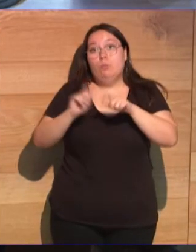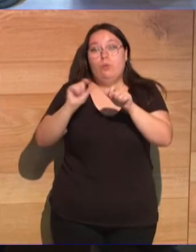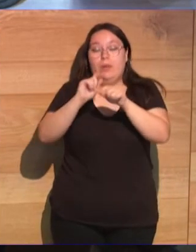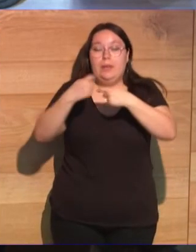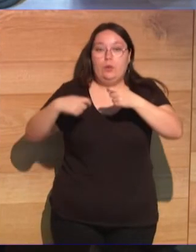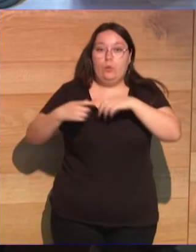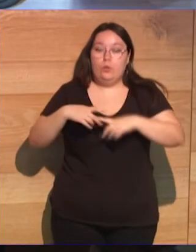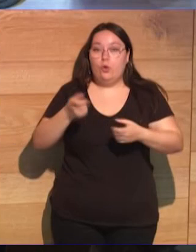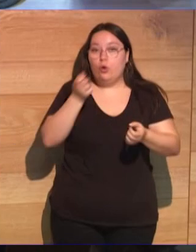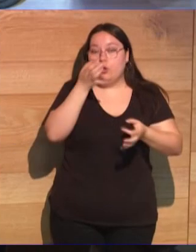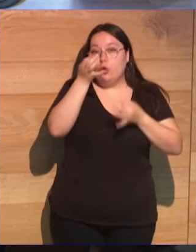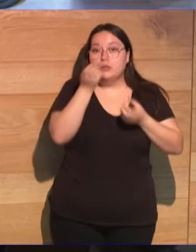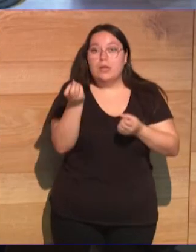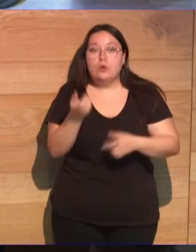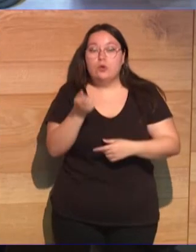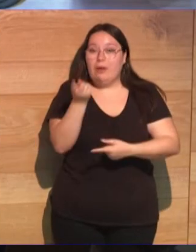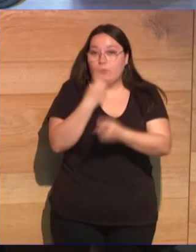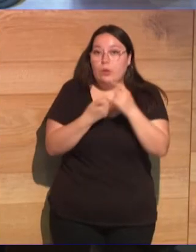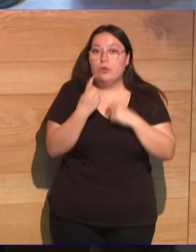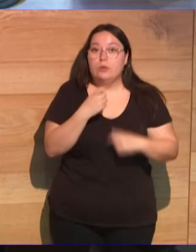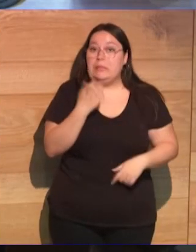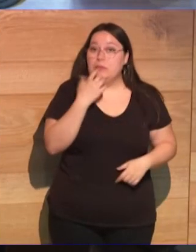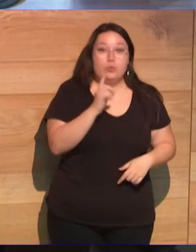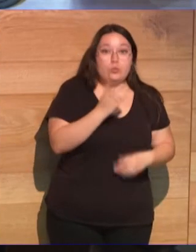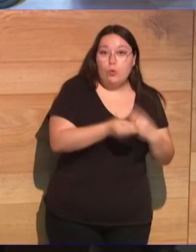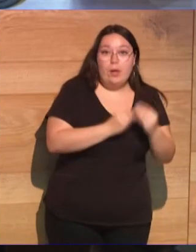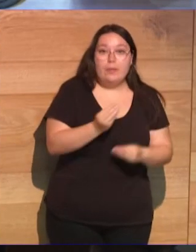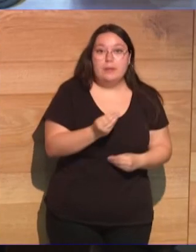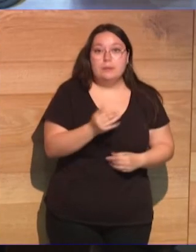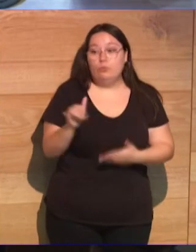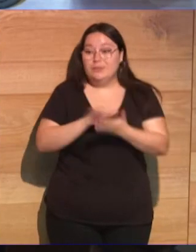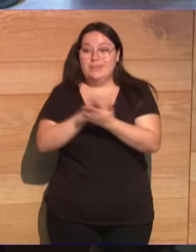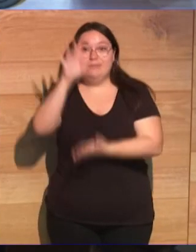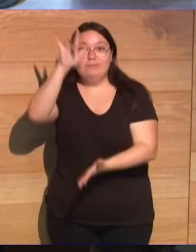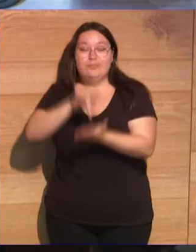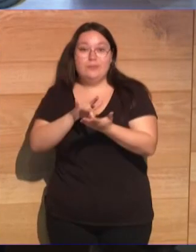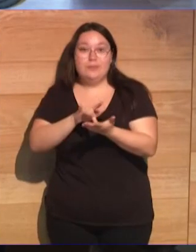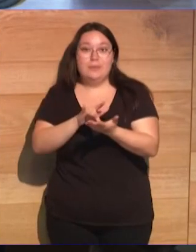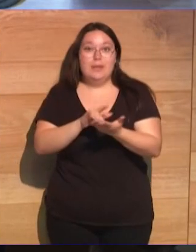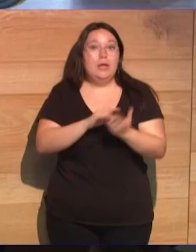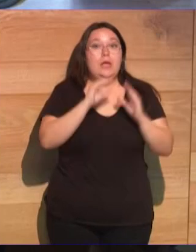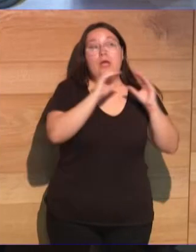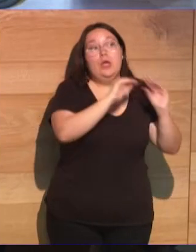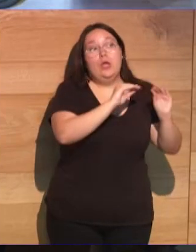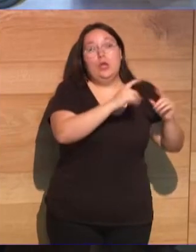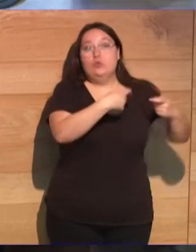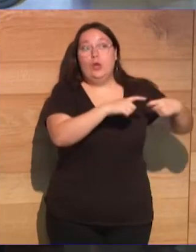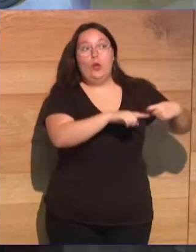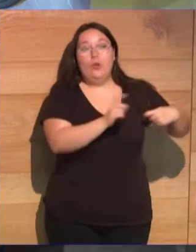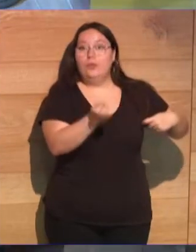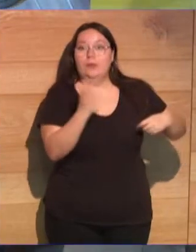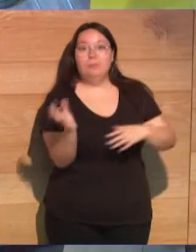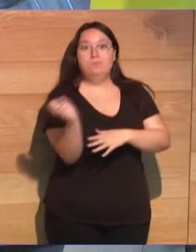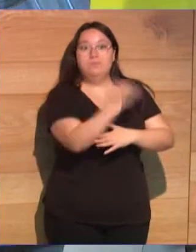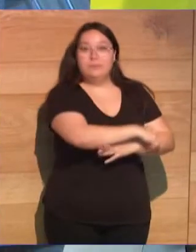datos, la información, verlo de otra manera. Bueno, pues tú no lo haces, pues ya llega WhatsApp y se come todo tu negocio. Entonces, ese